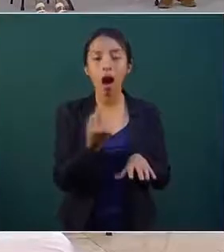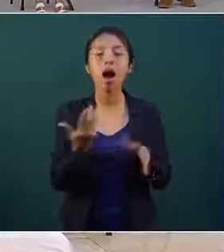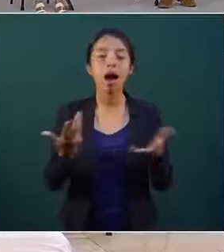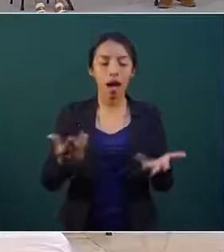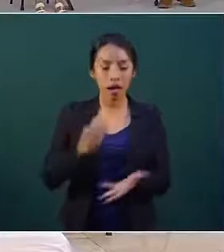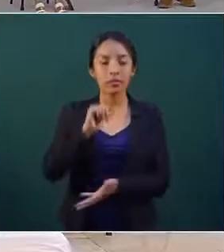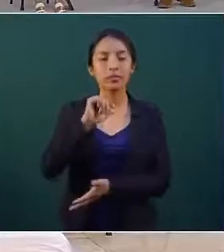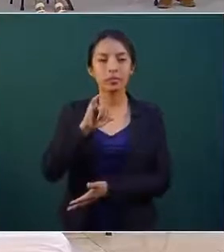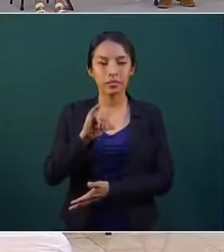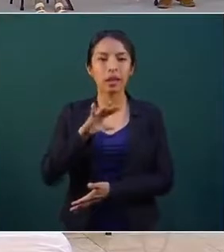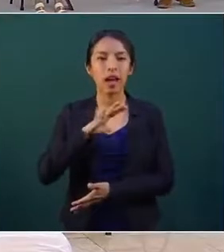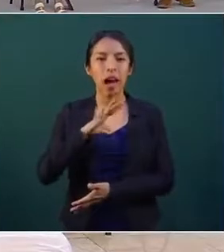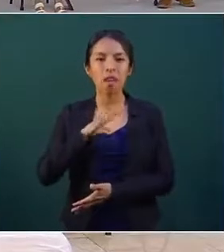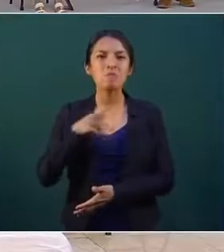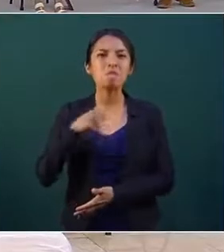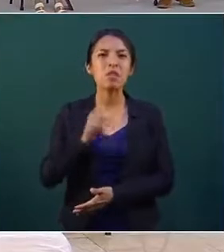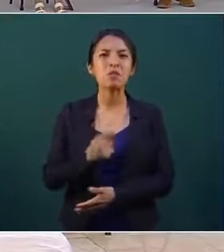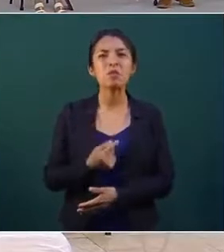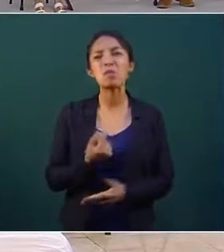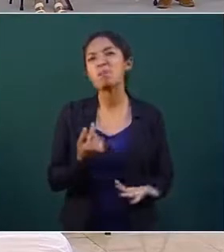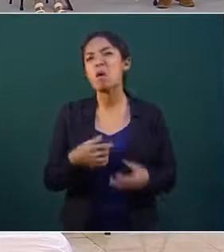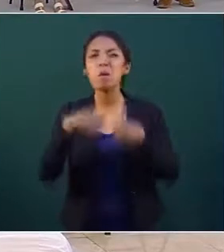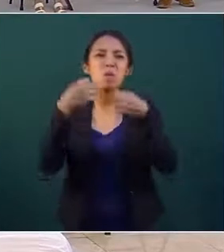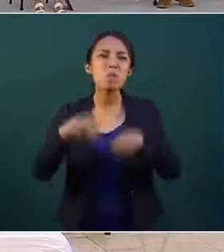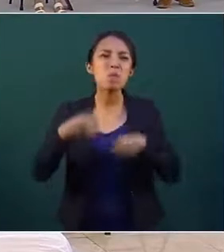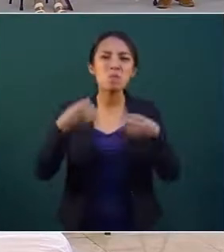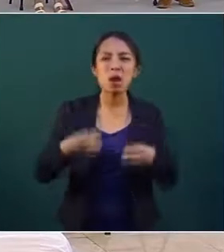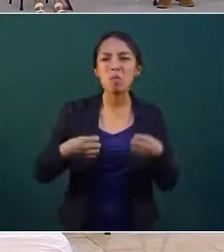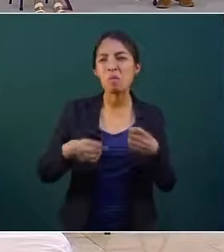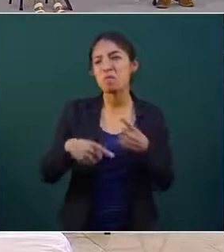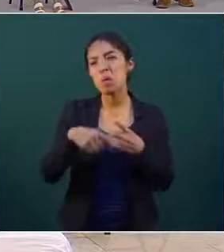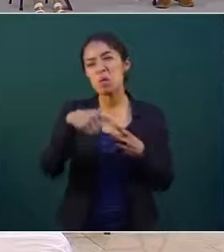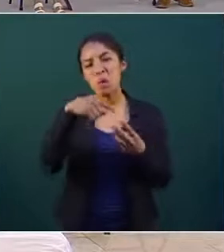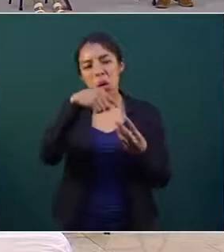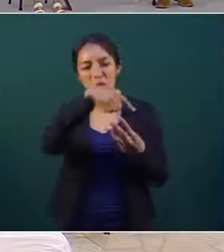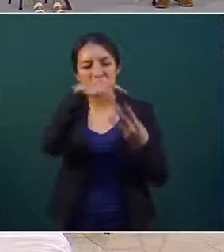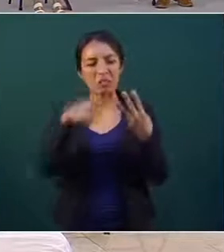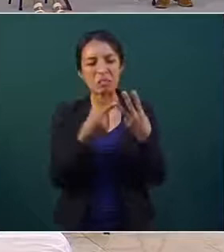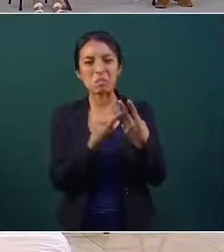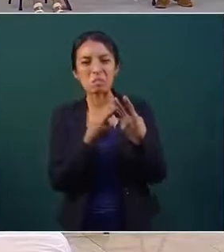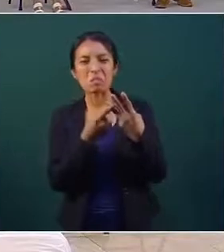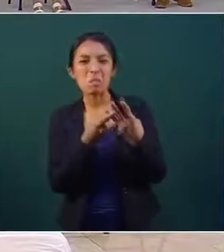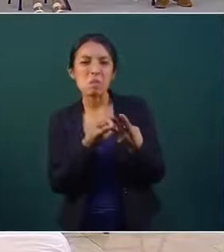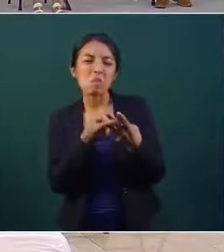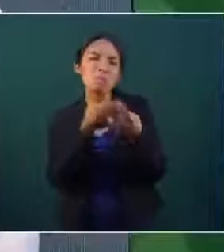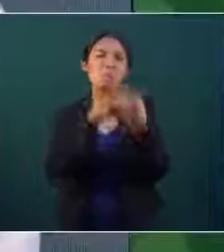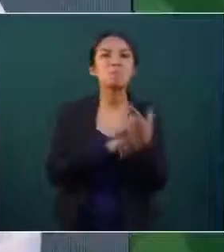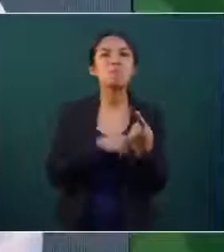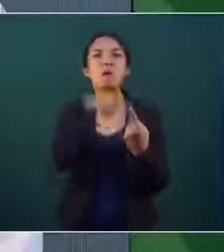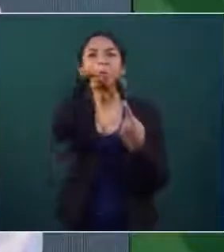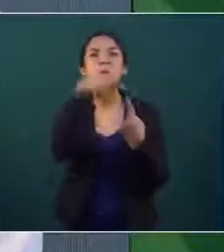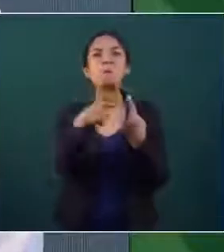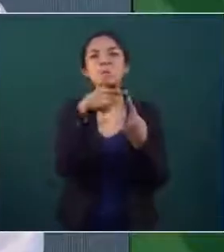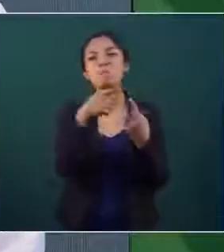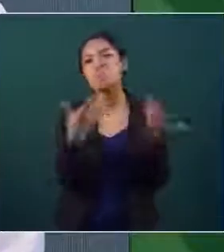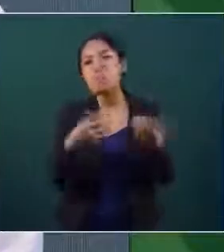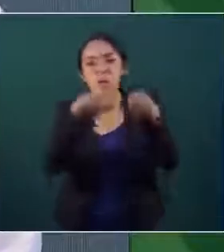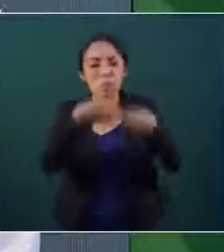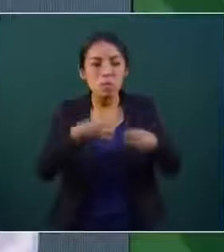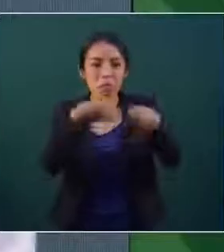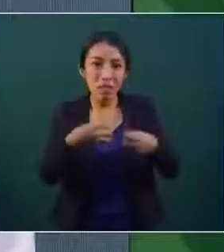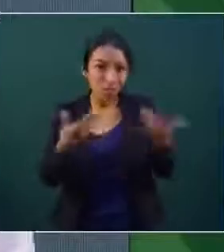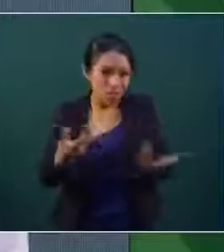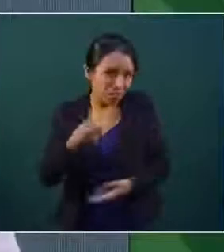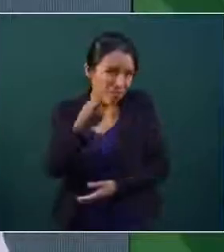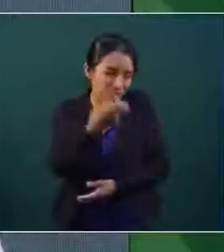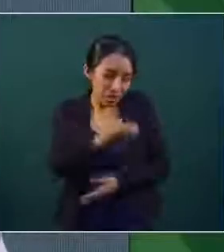está con 1/3 de ocupación. Es decir, no es lo mismo. De todas formas, tenemos que